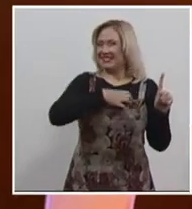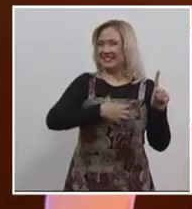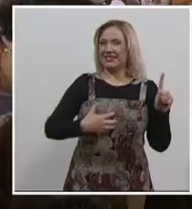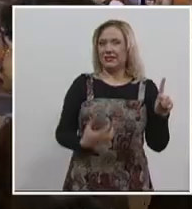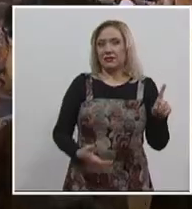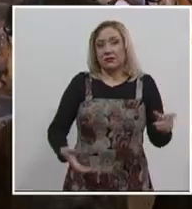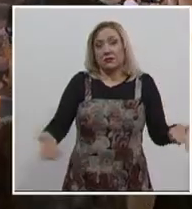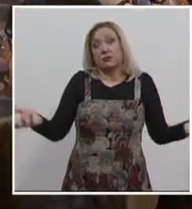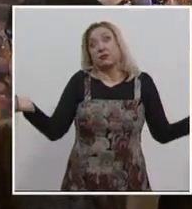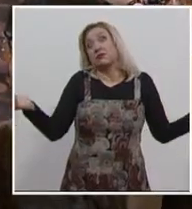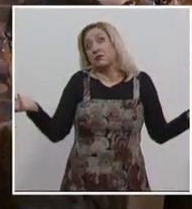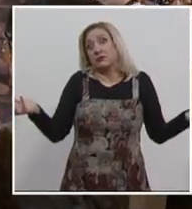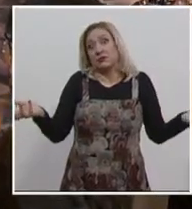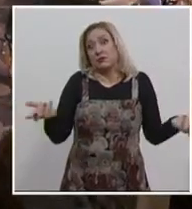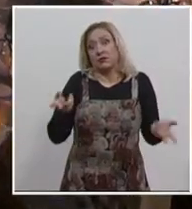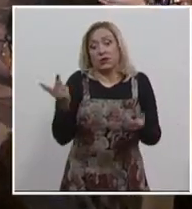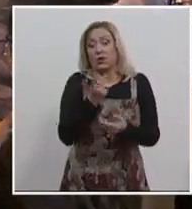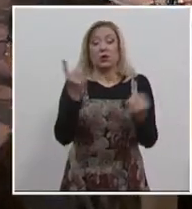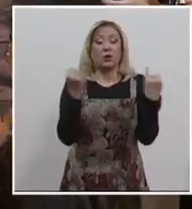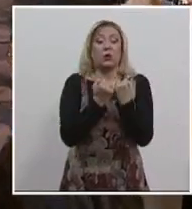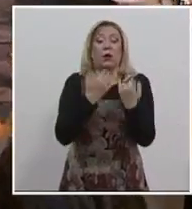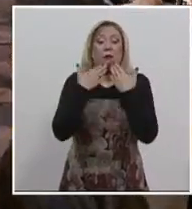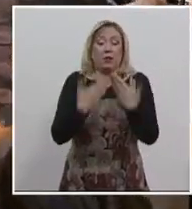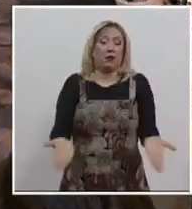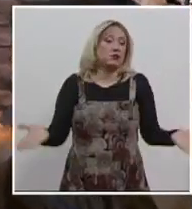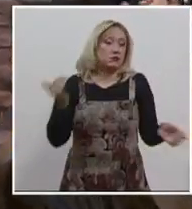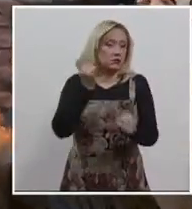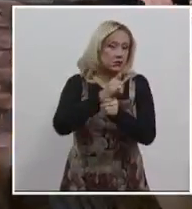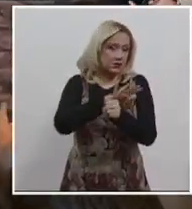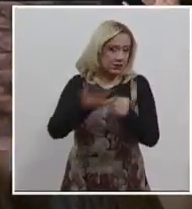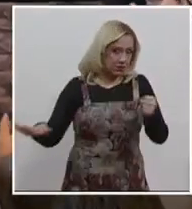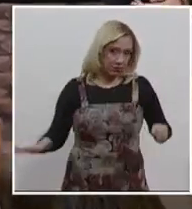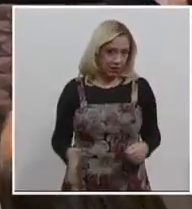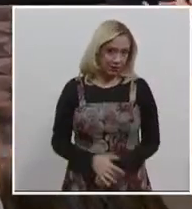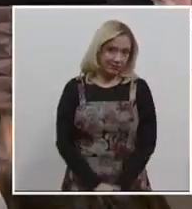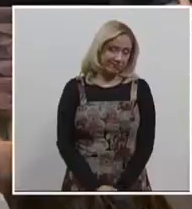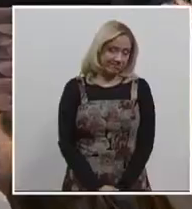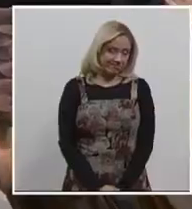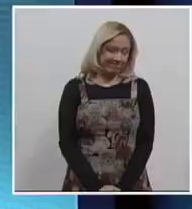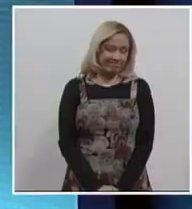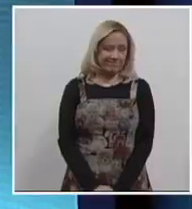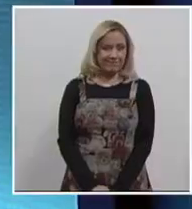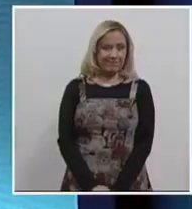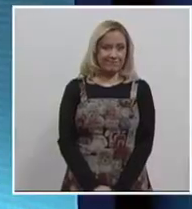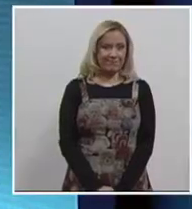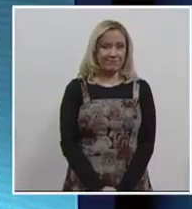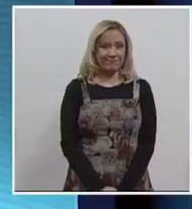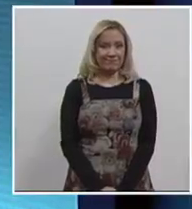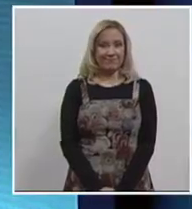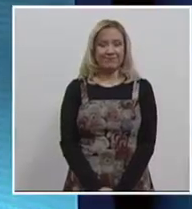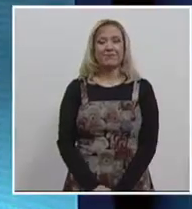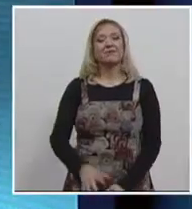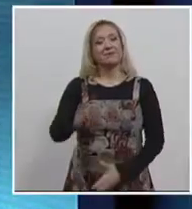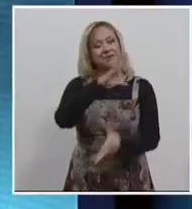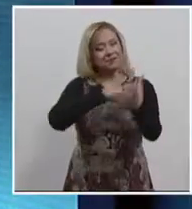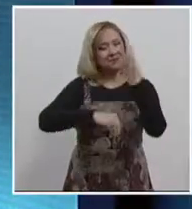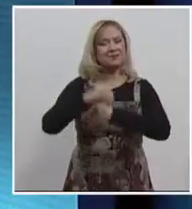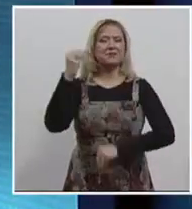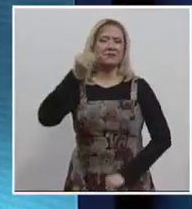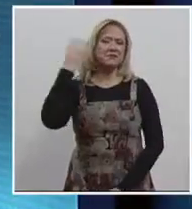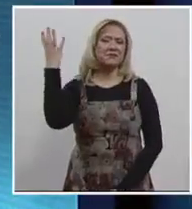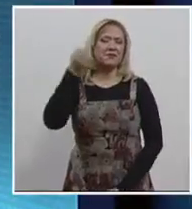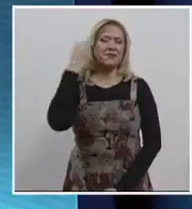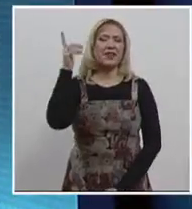contenta. Para el canal del Poder Judicial de la Federación, Juan Carlos González. Y en otro foro, el ministro